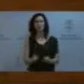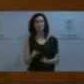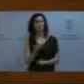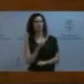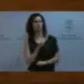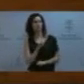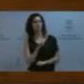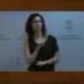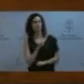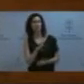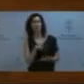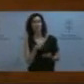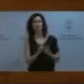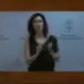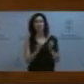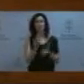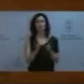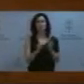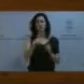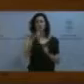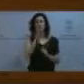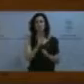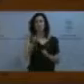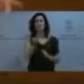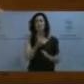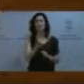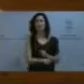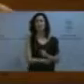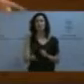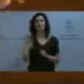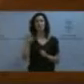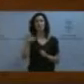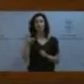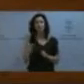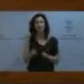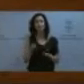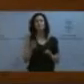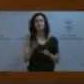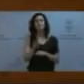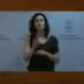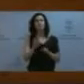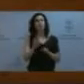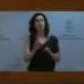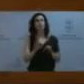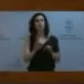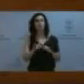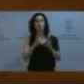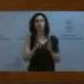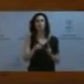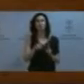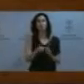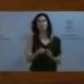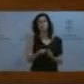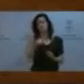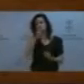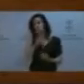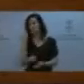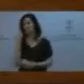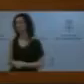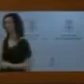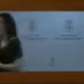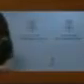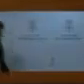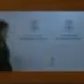esperando por una ambulancia que no saben si viene de Panes, de Arriondas, de Cangas de Onís. Y